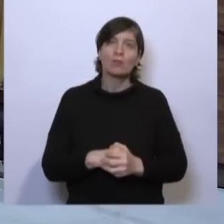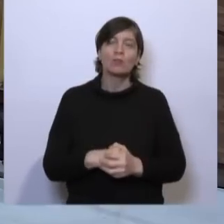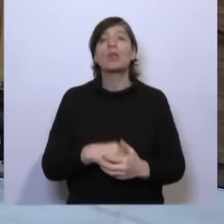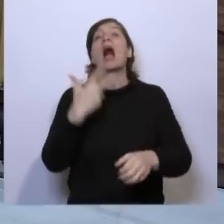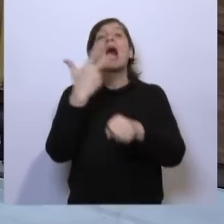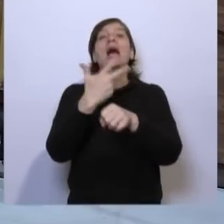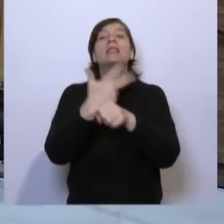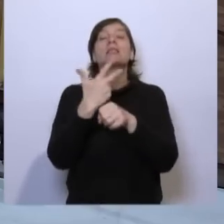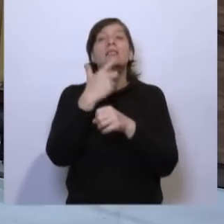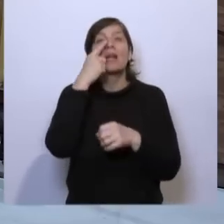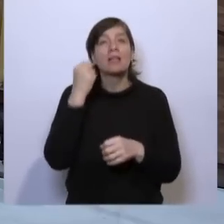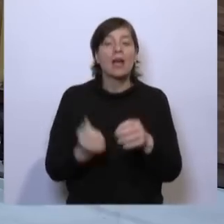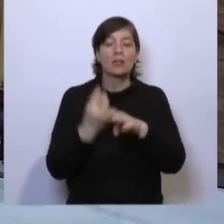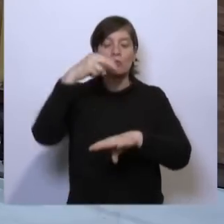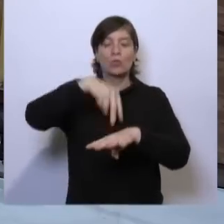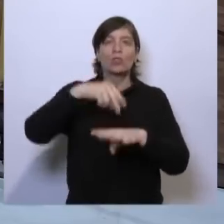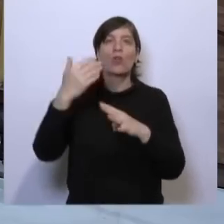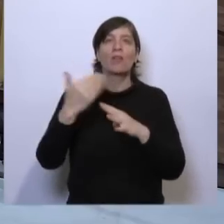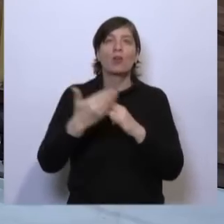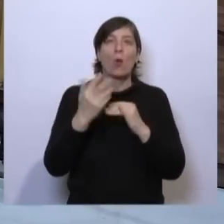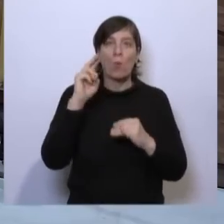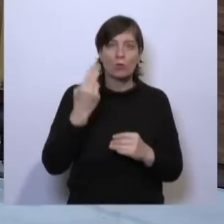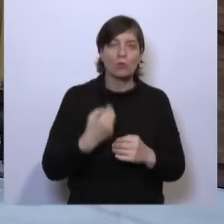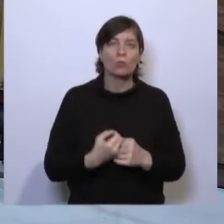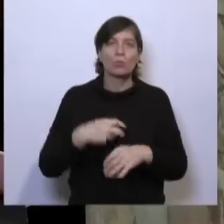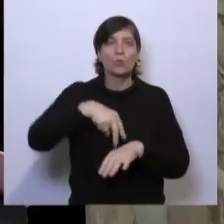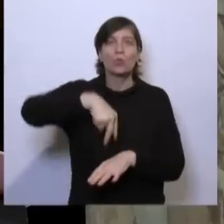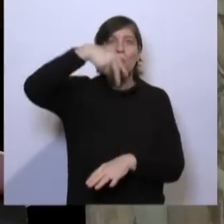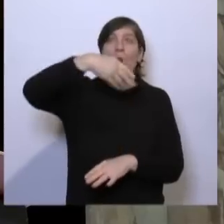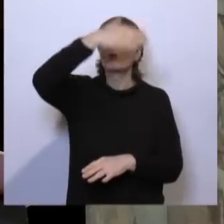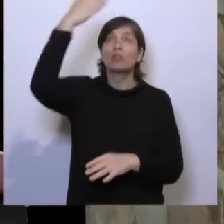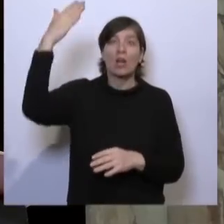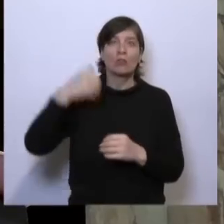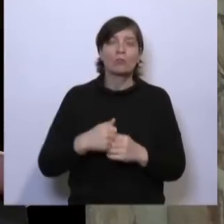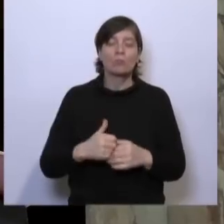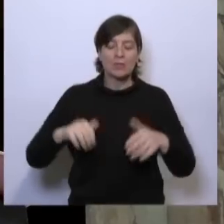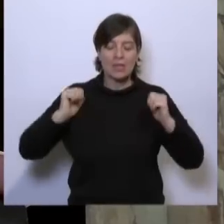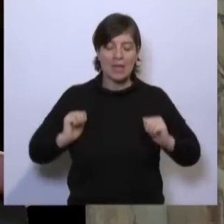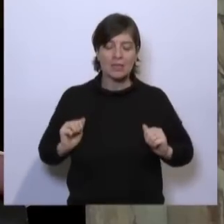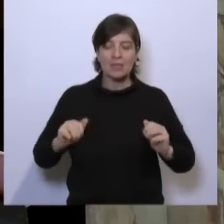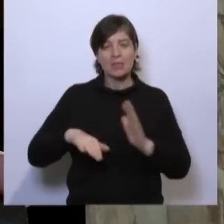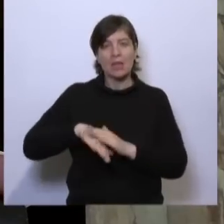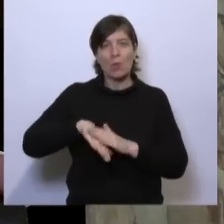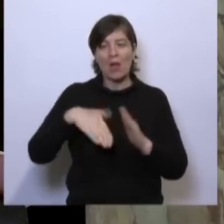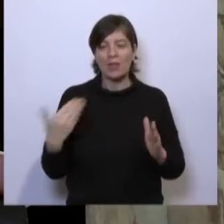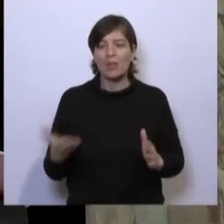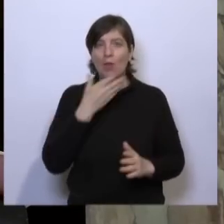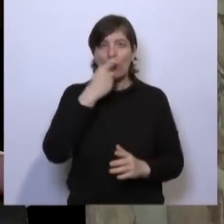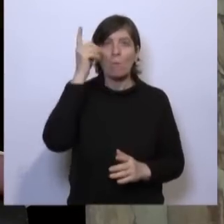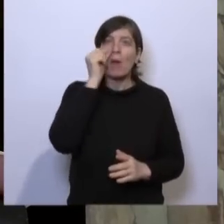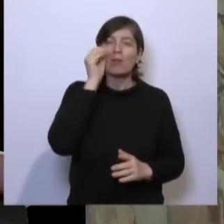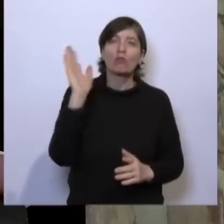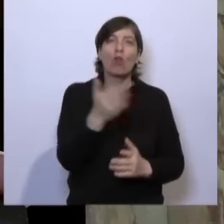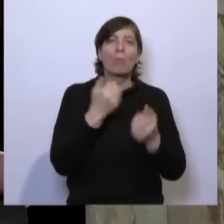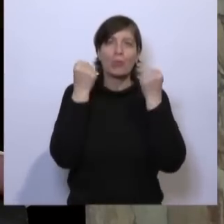los infiernos, al tercer día resucitó de entre los muertos, subió a los cielos, está sentado a la derecha de